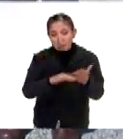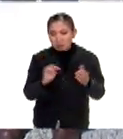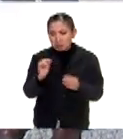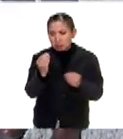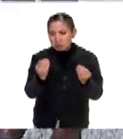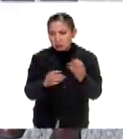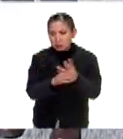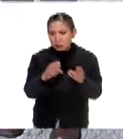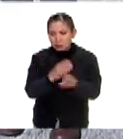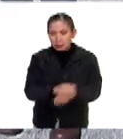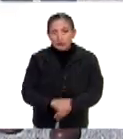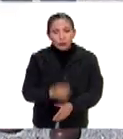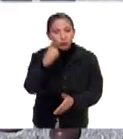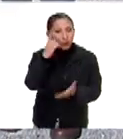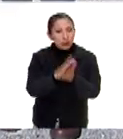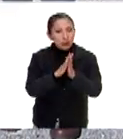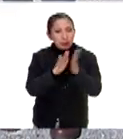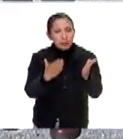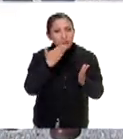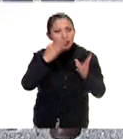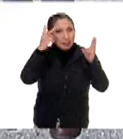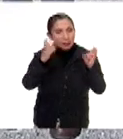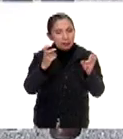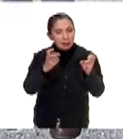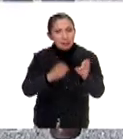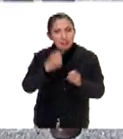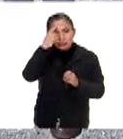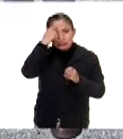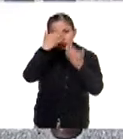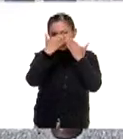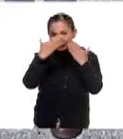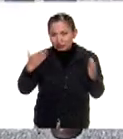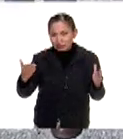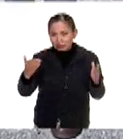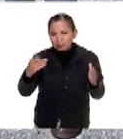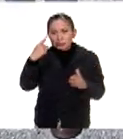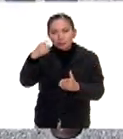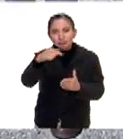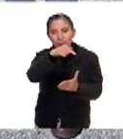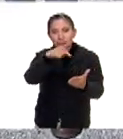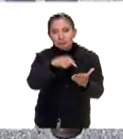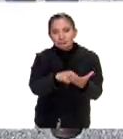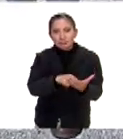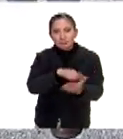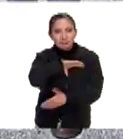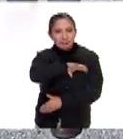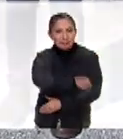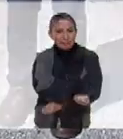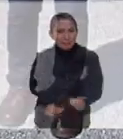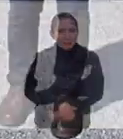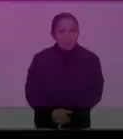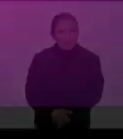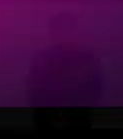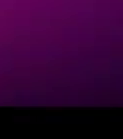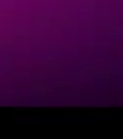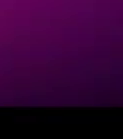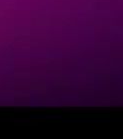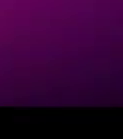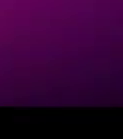no se necesitan muchas cosas. Un buen libro a la mano, nuestra mente abierta y el espacio que prefieran.